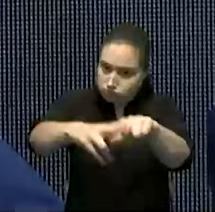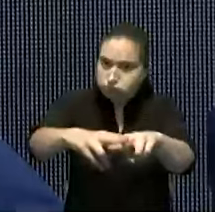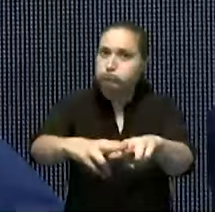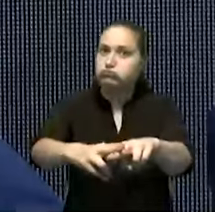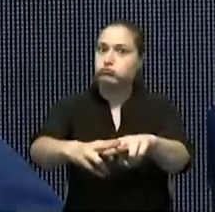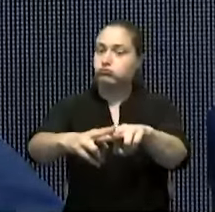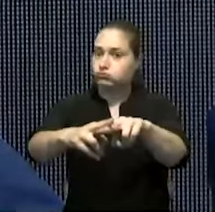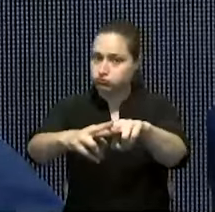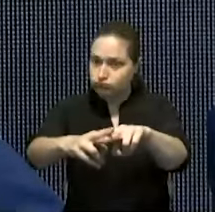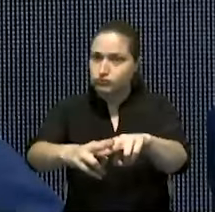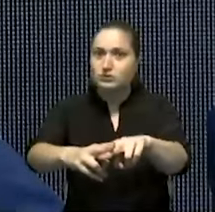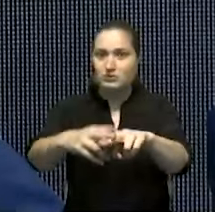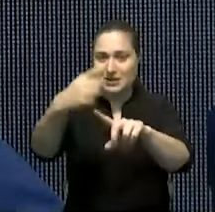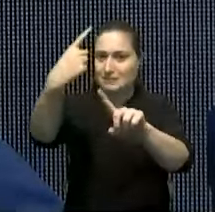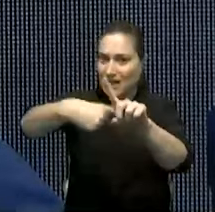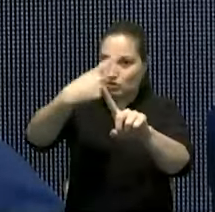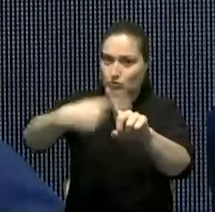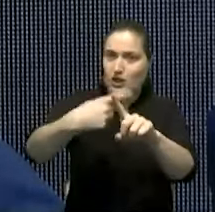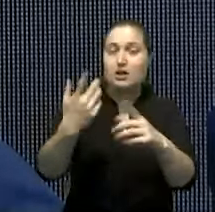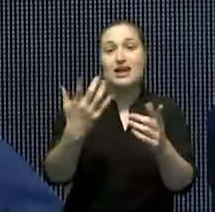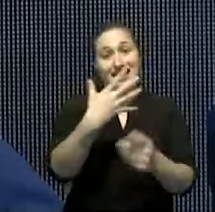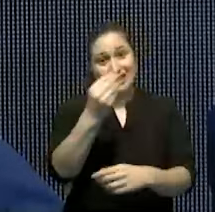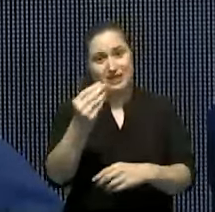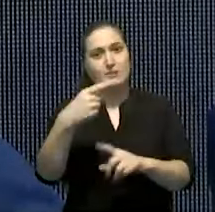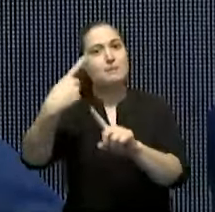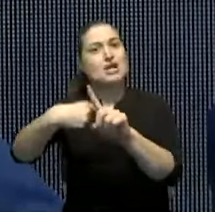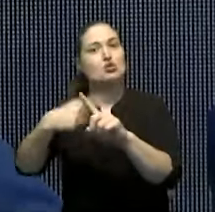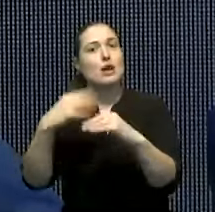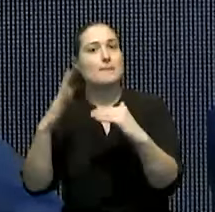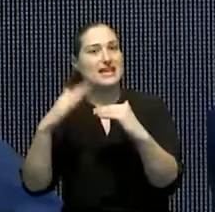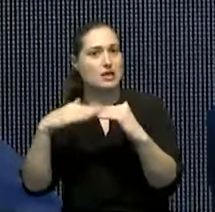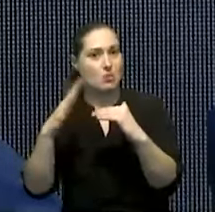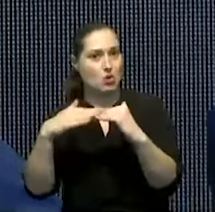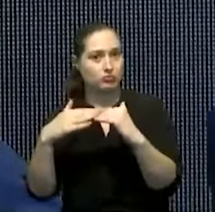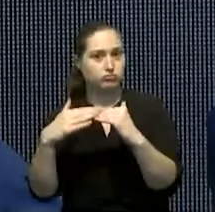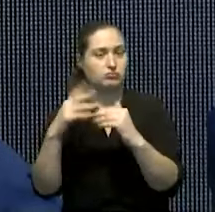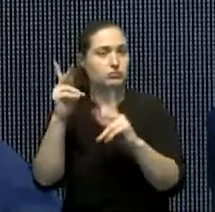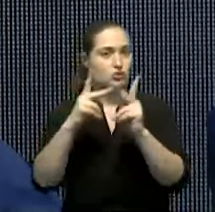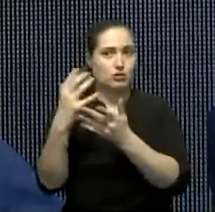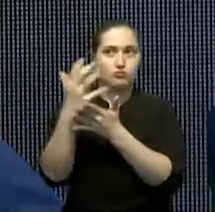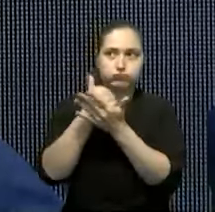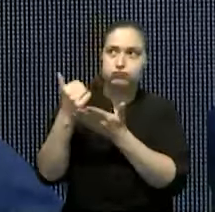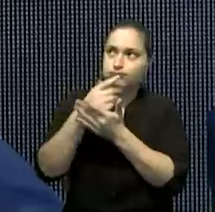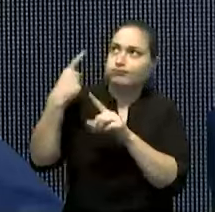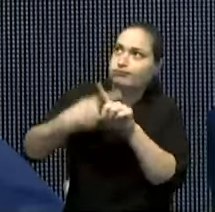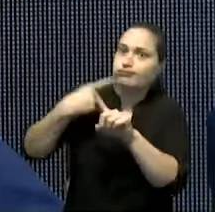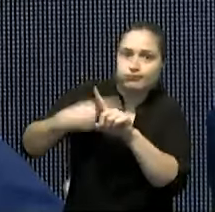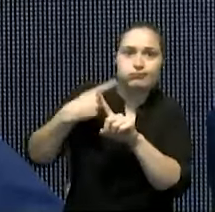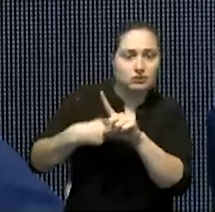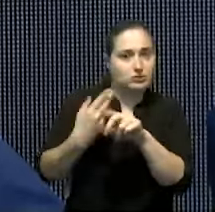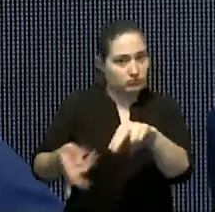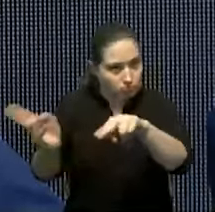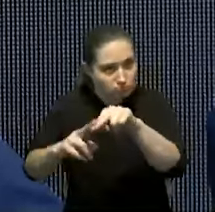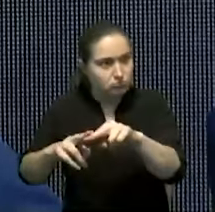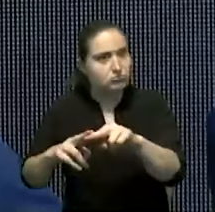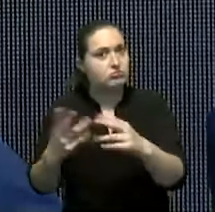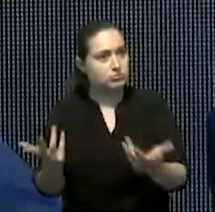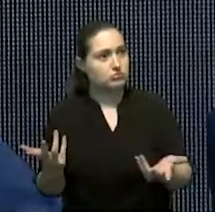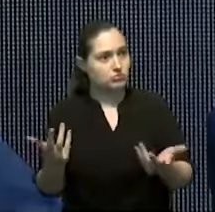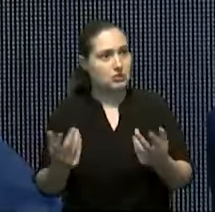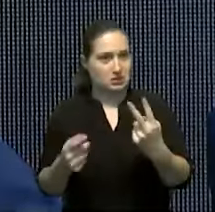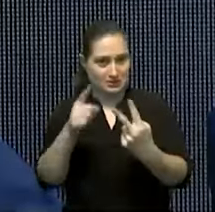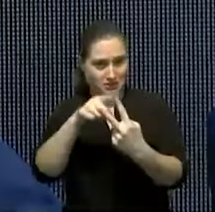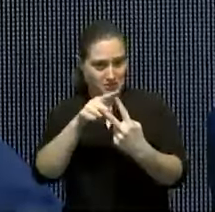significativo del salario mío entonces Esas dos medidas lo que hacen